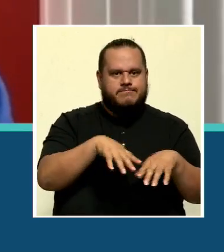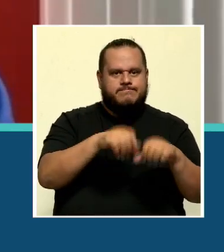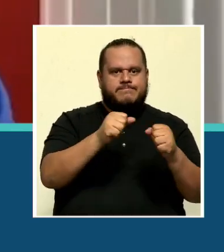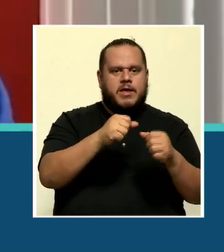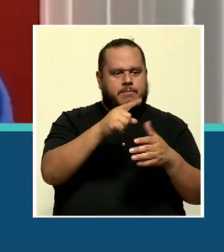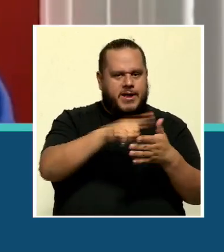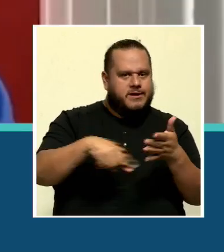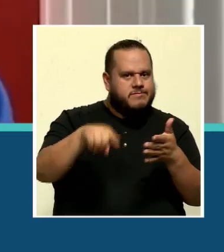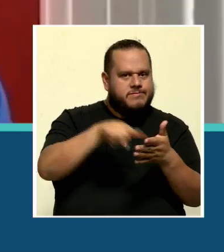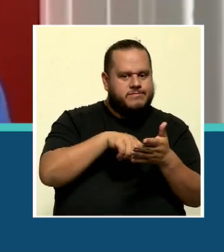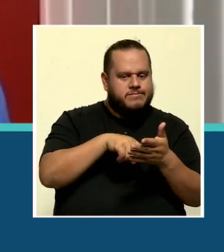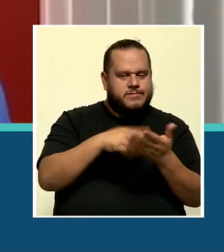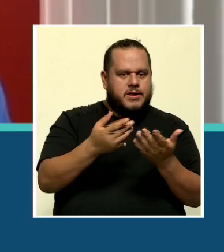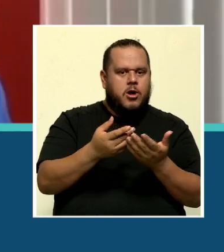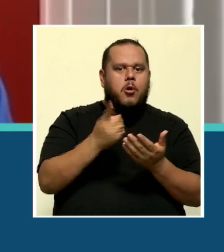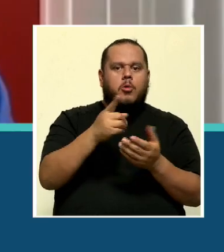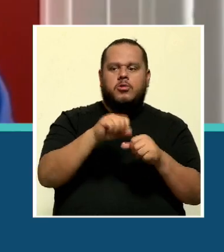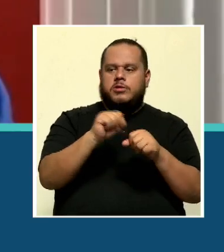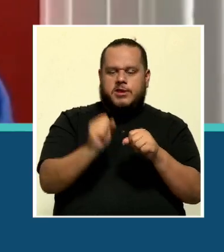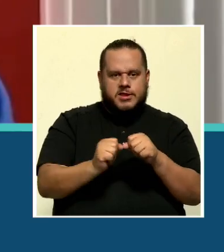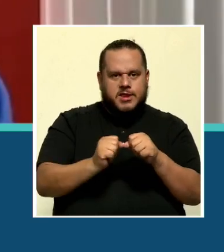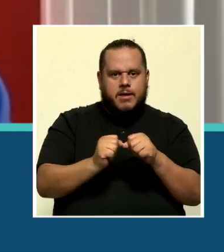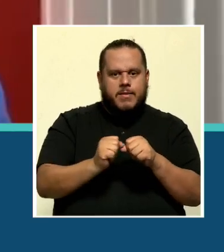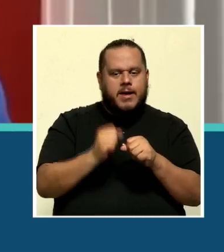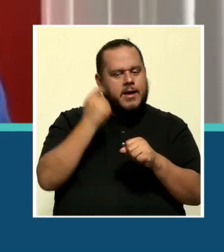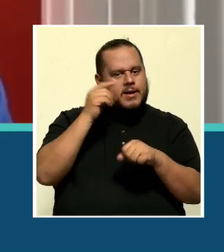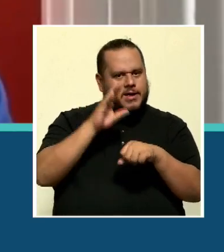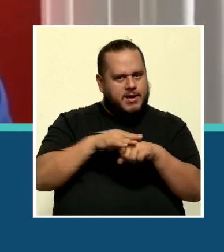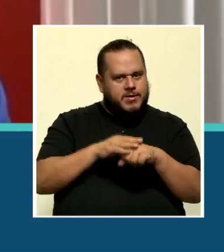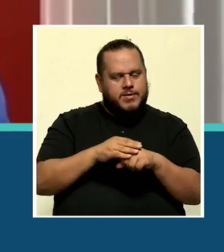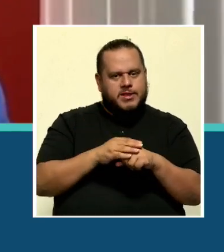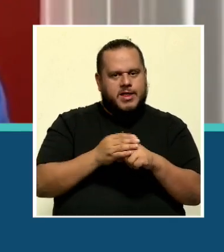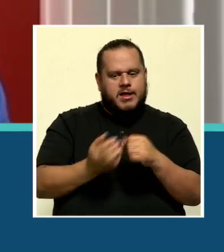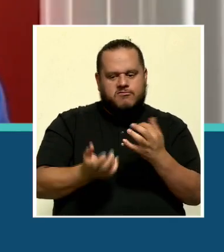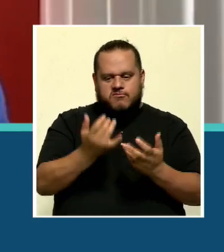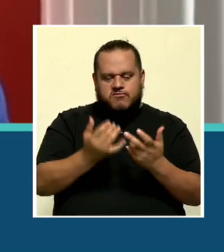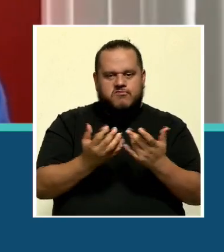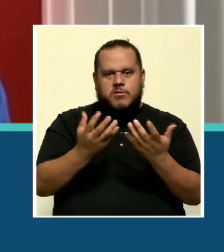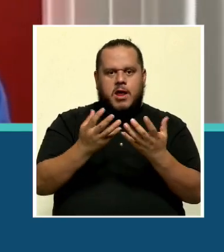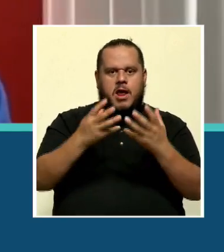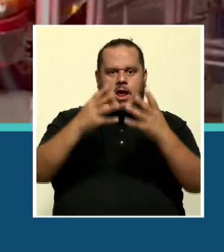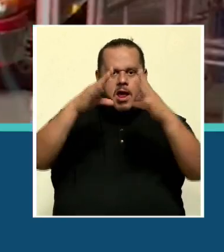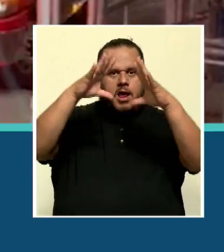palabras un sistema que le permita apagar el fuego cuando está en sus inicios.